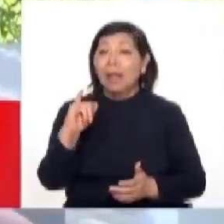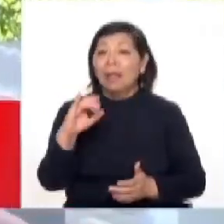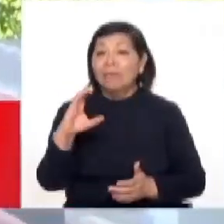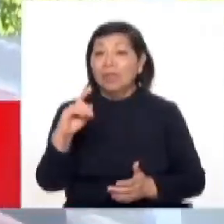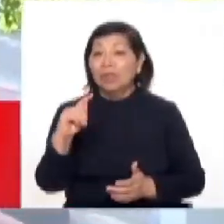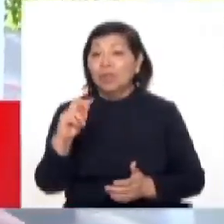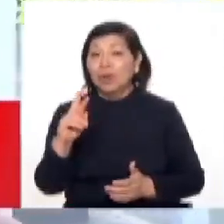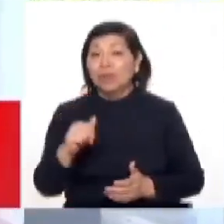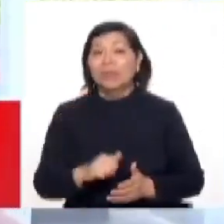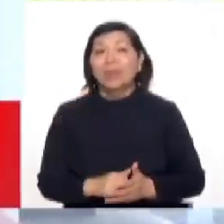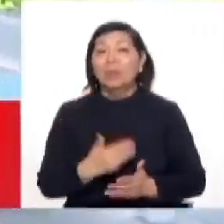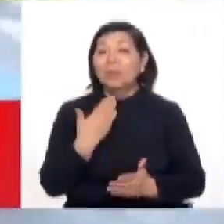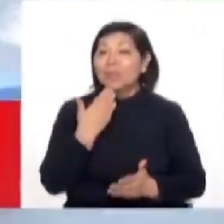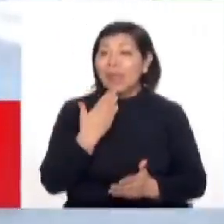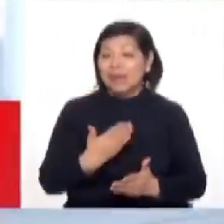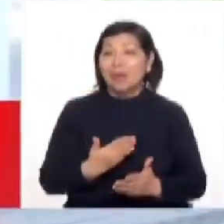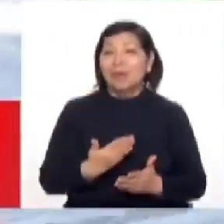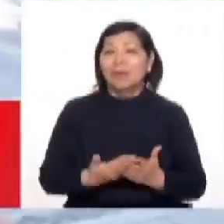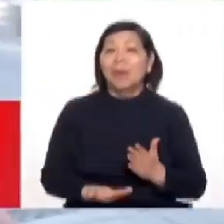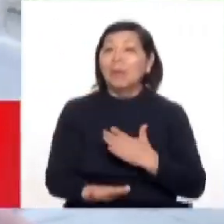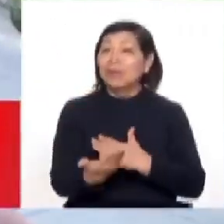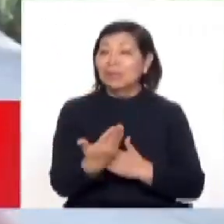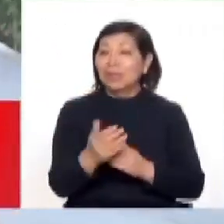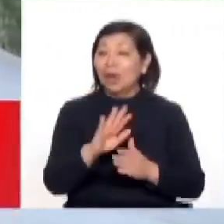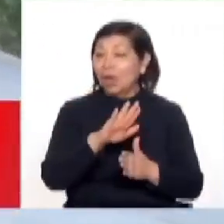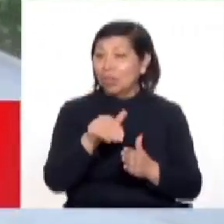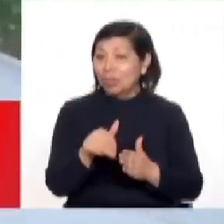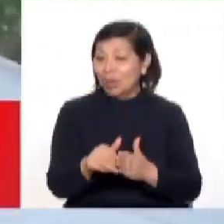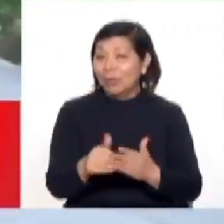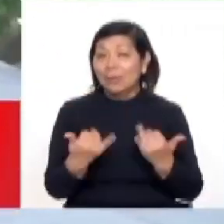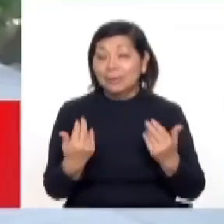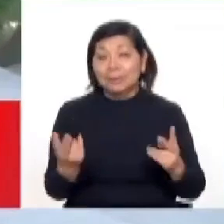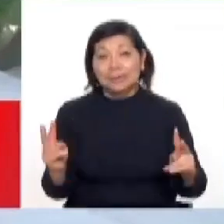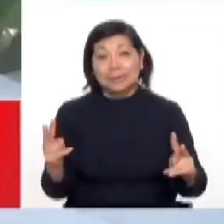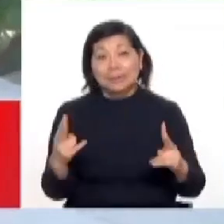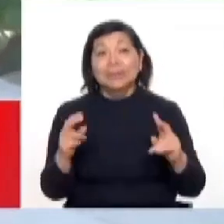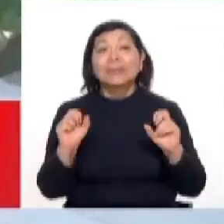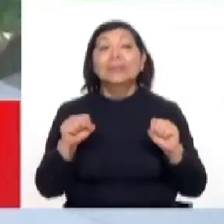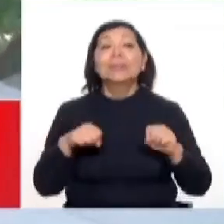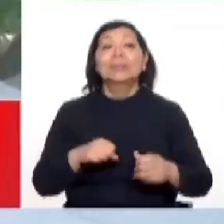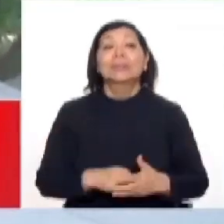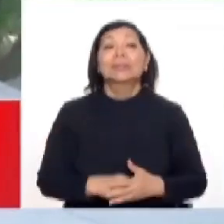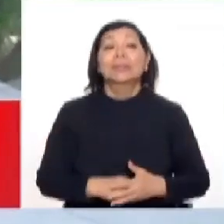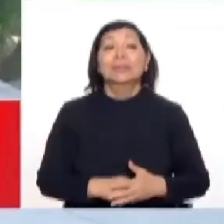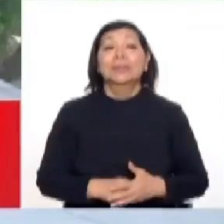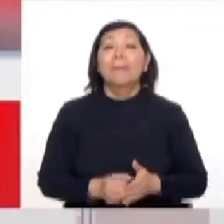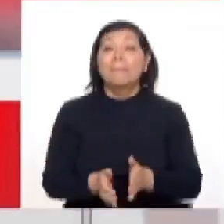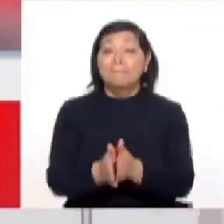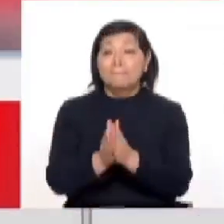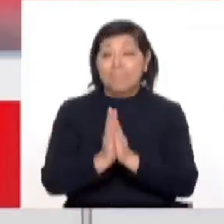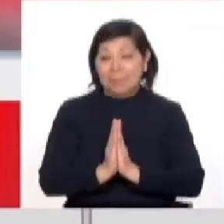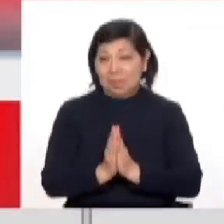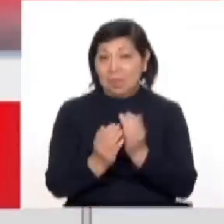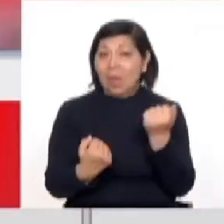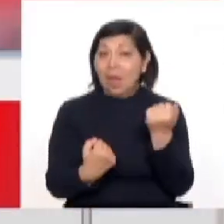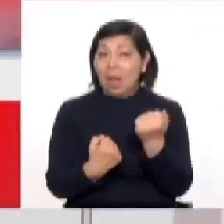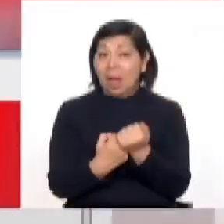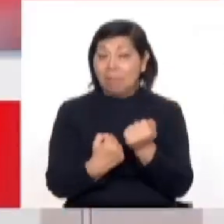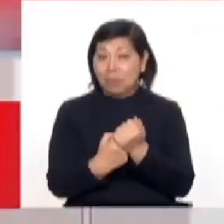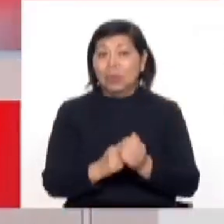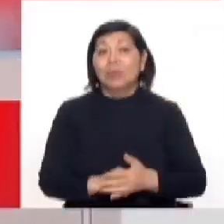Perú. Muchas gracias, muy buenos días a todos los oyentes. Sí, justamente estamos pidiendo el apoyo porque